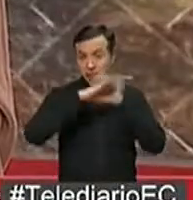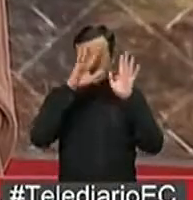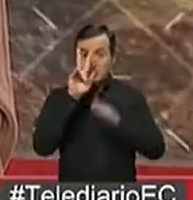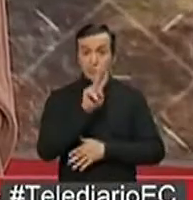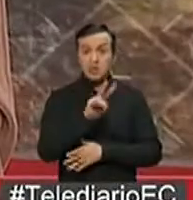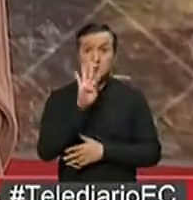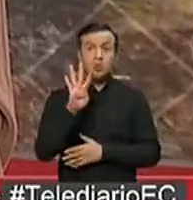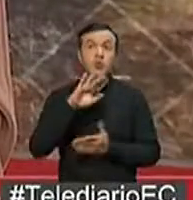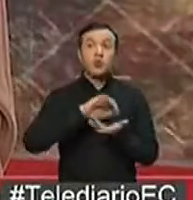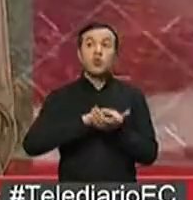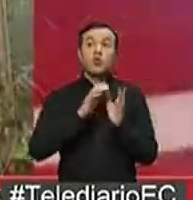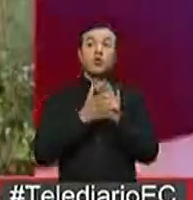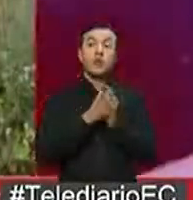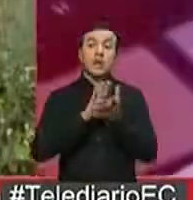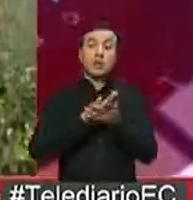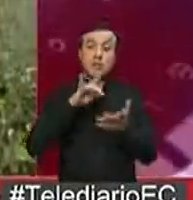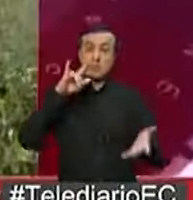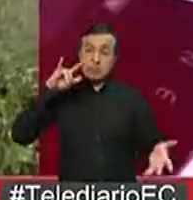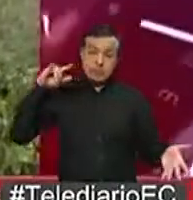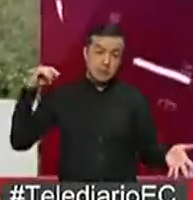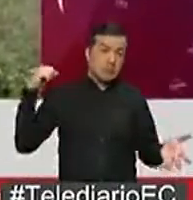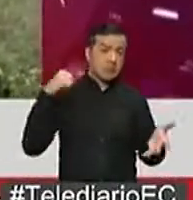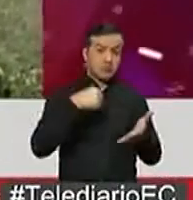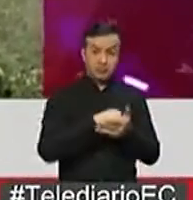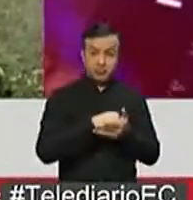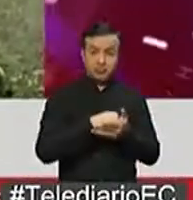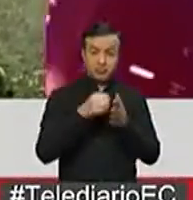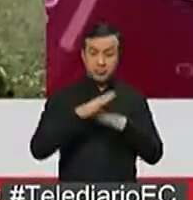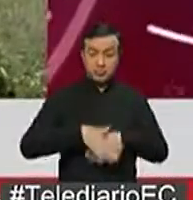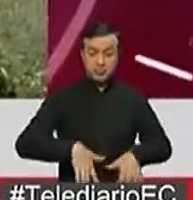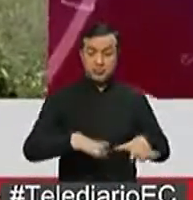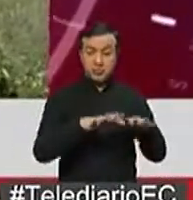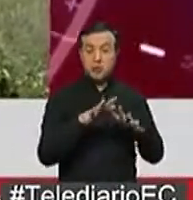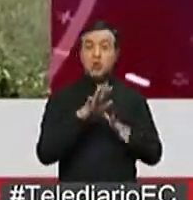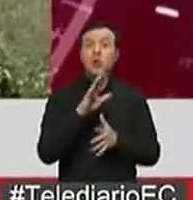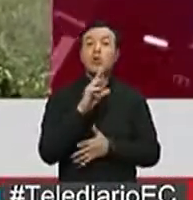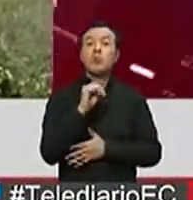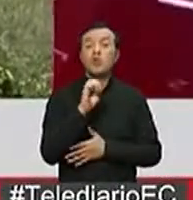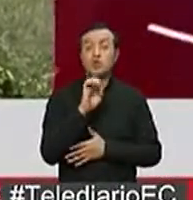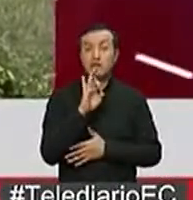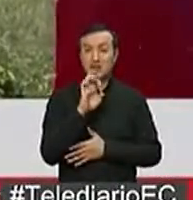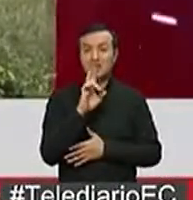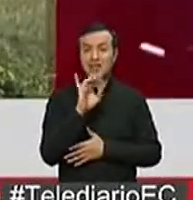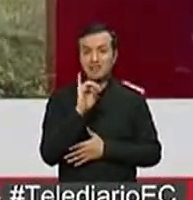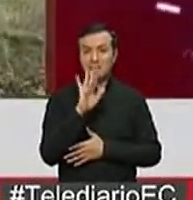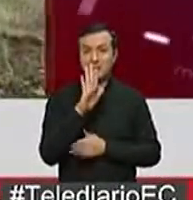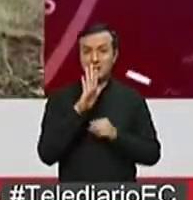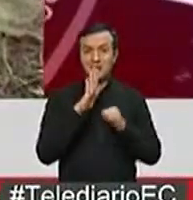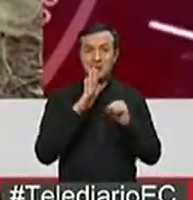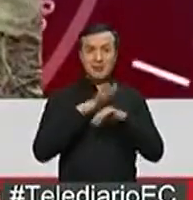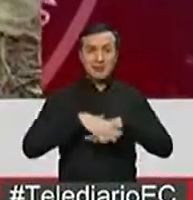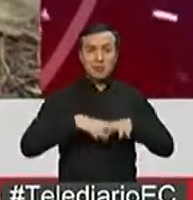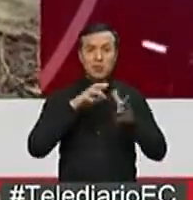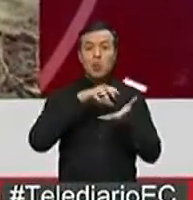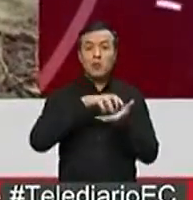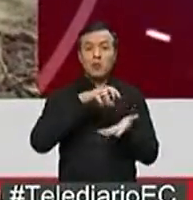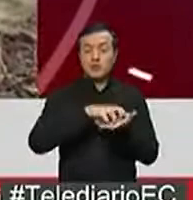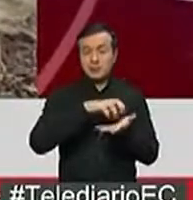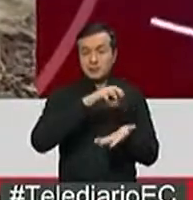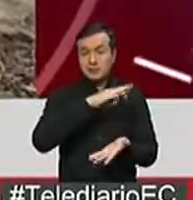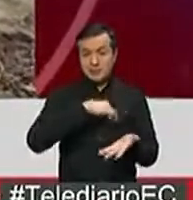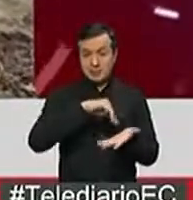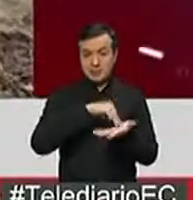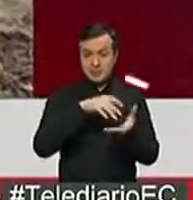24 de noviembre, una avioneta tipo Cessna se estrelló en el cantón Montecristi de la provincia de Manabí. Tras el accidente, se conoció que los